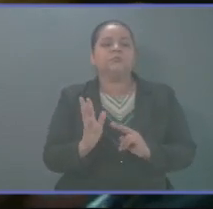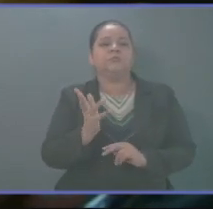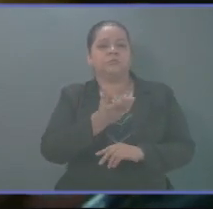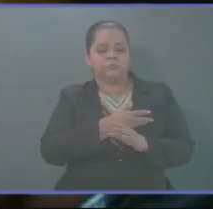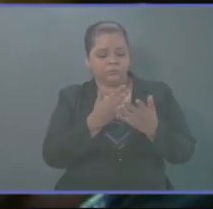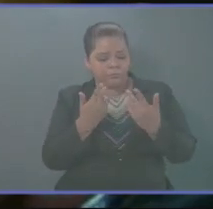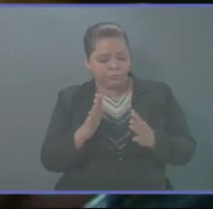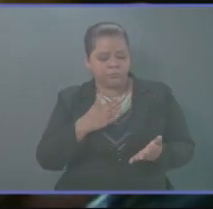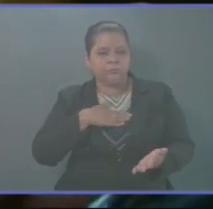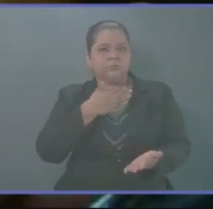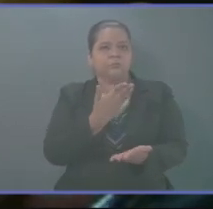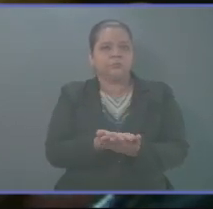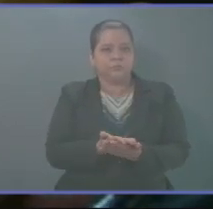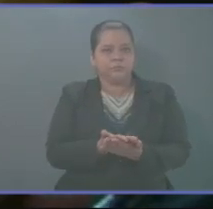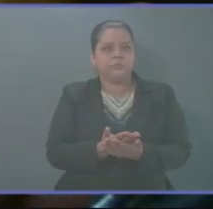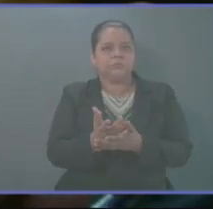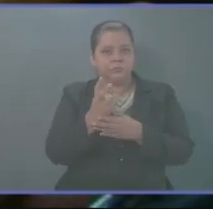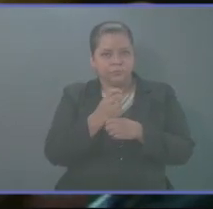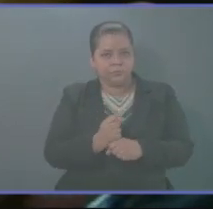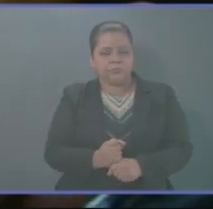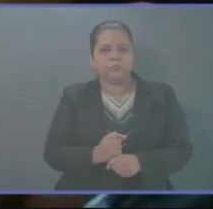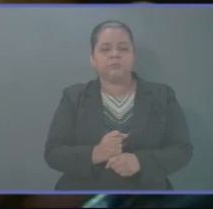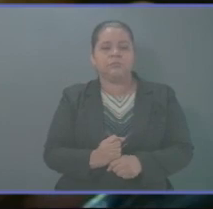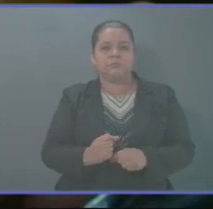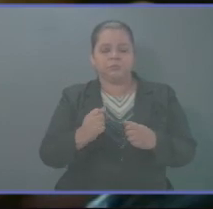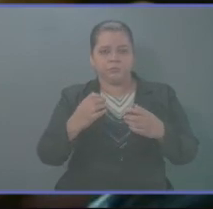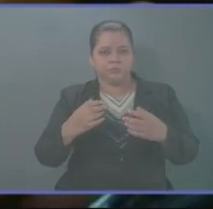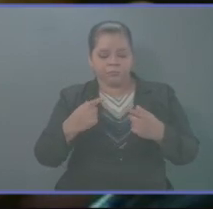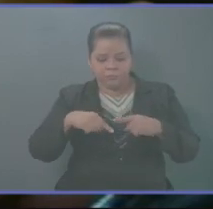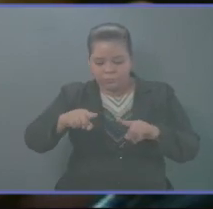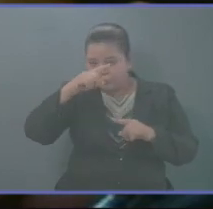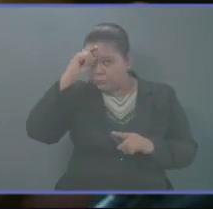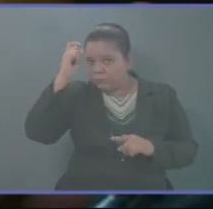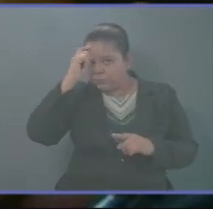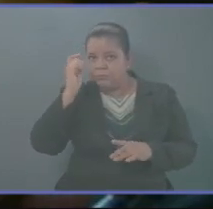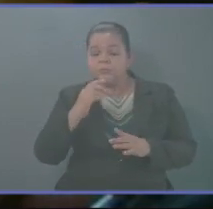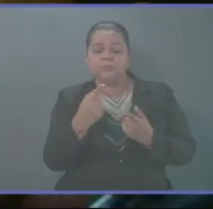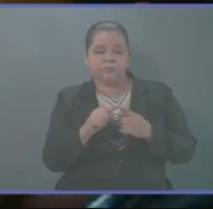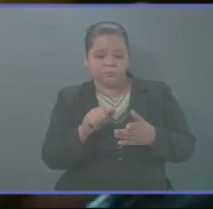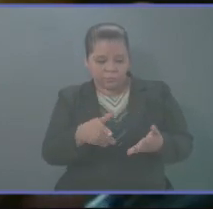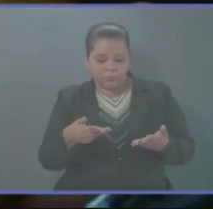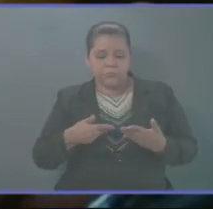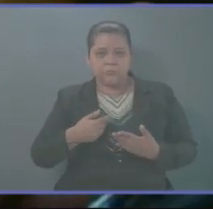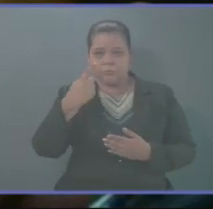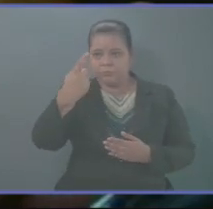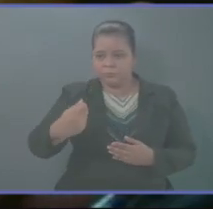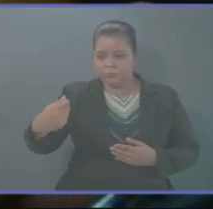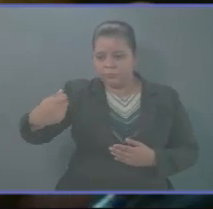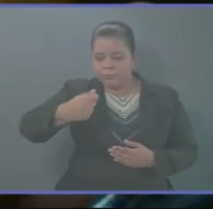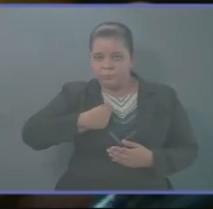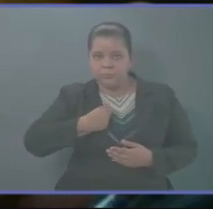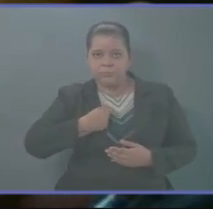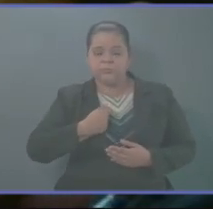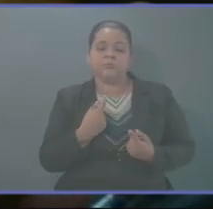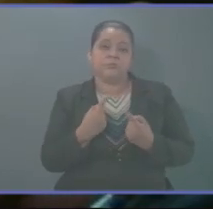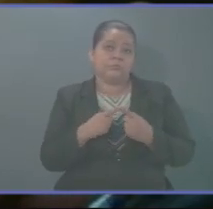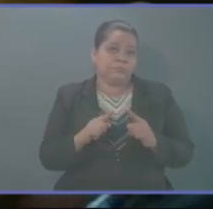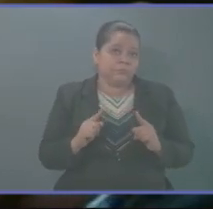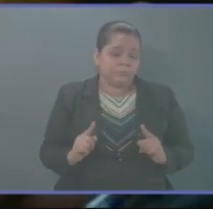esta propuesta para garantizar la estabilidad laboral y el derecho al salario que tienen los trabajadores,